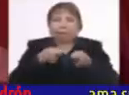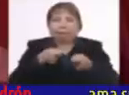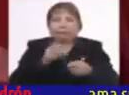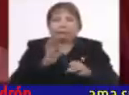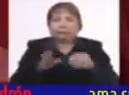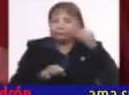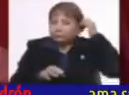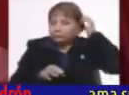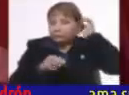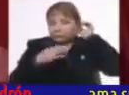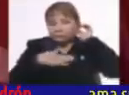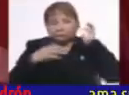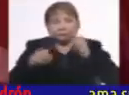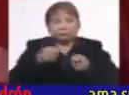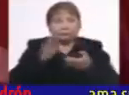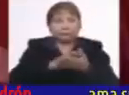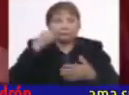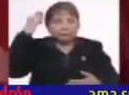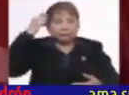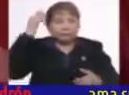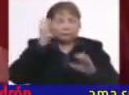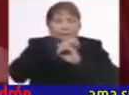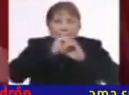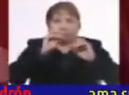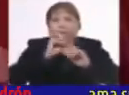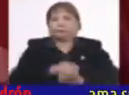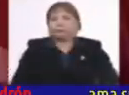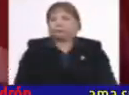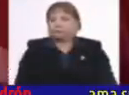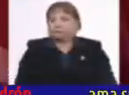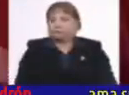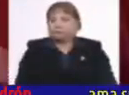ni presión política ni mediática ni de ningún tipo